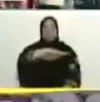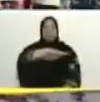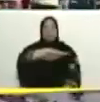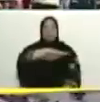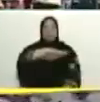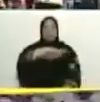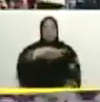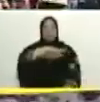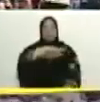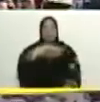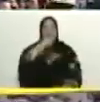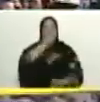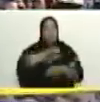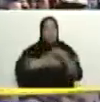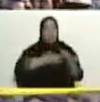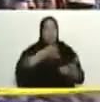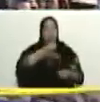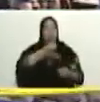escribió